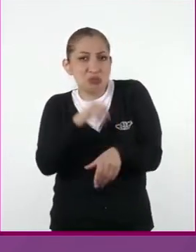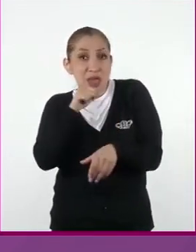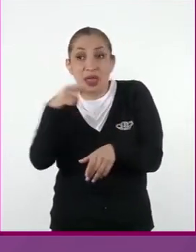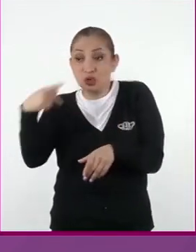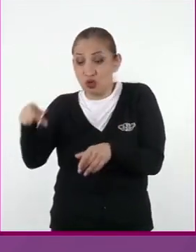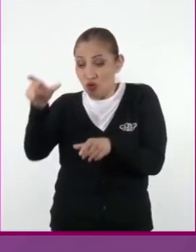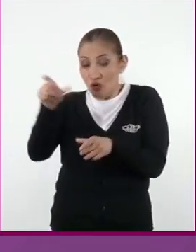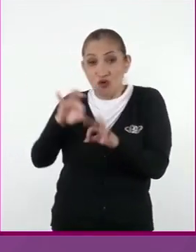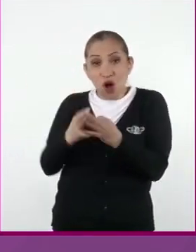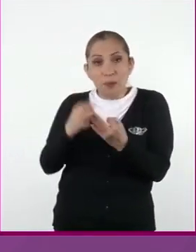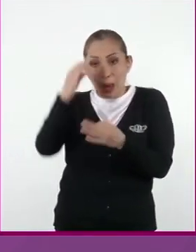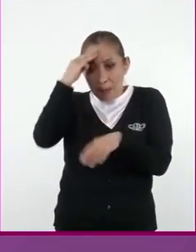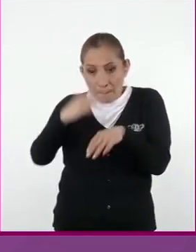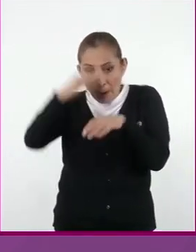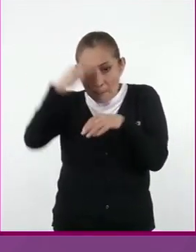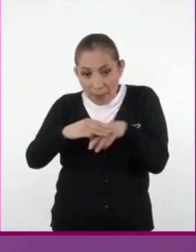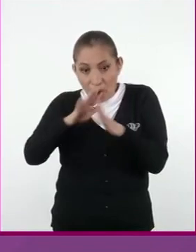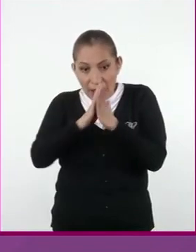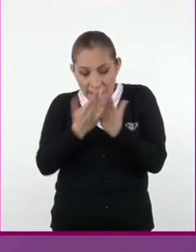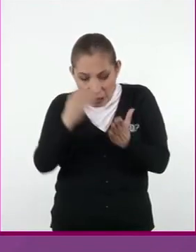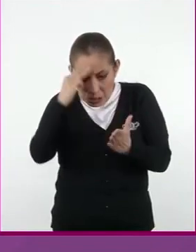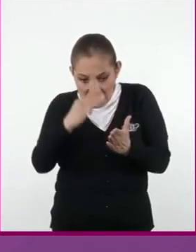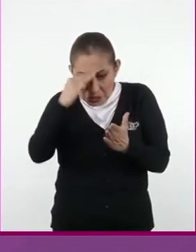forma de rebelión es memorizar los libros.